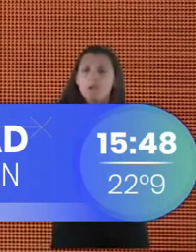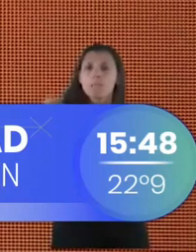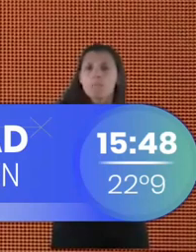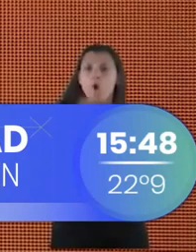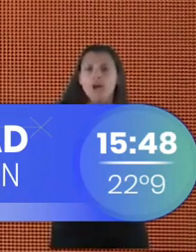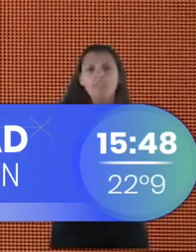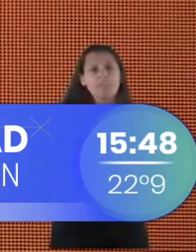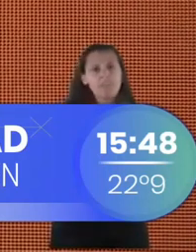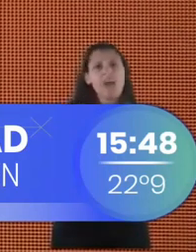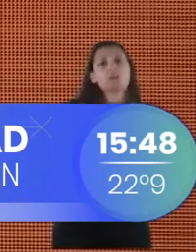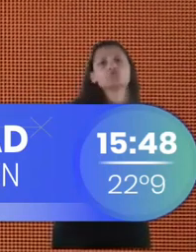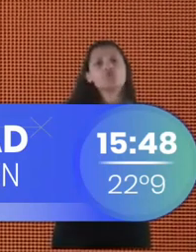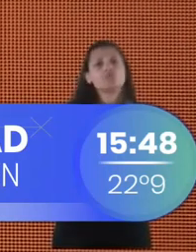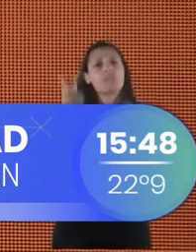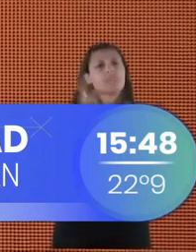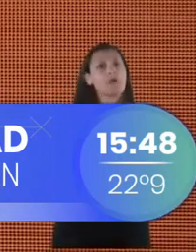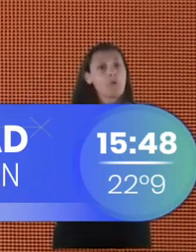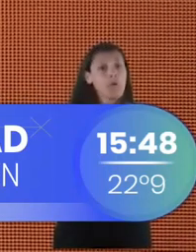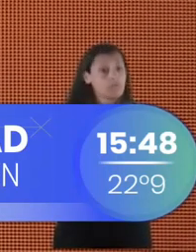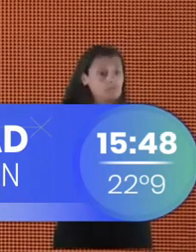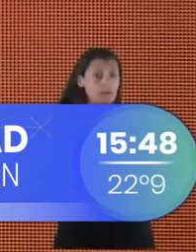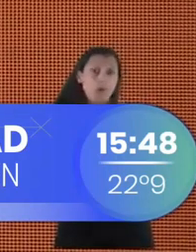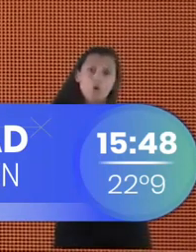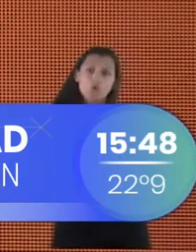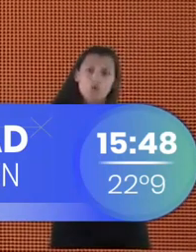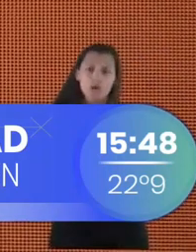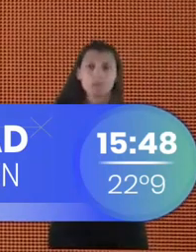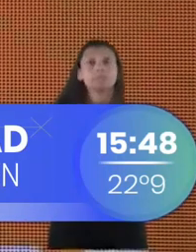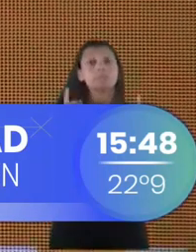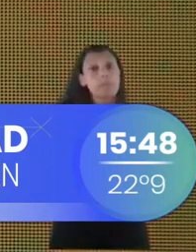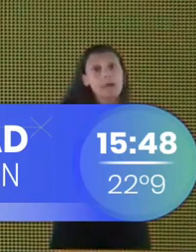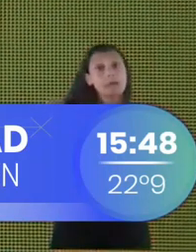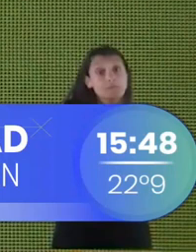ese cuidado. Y reconocerlo. También